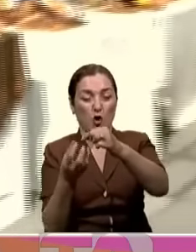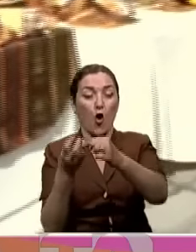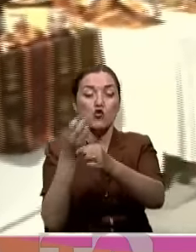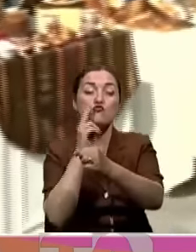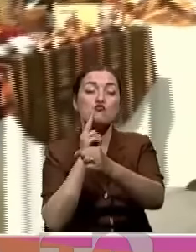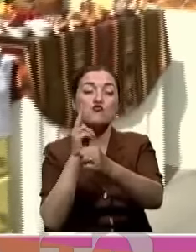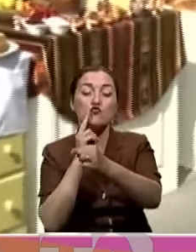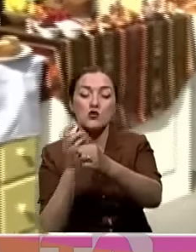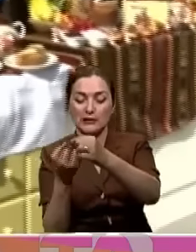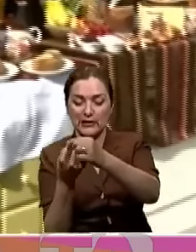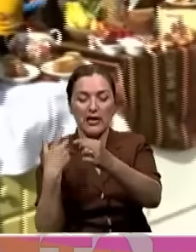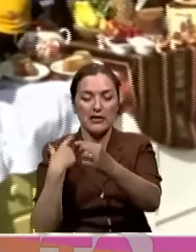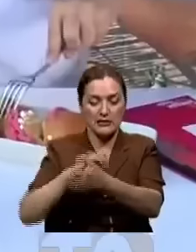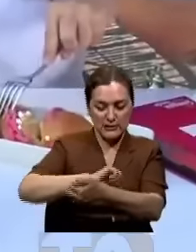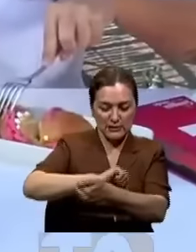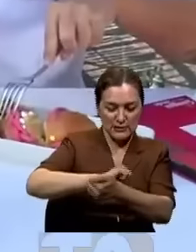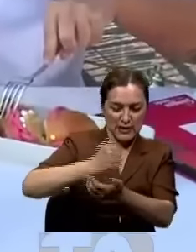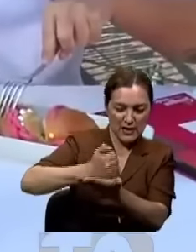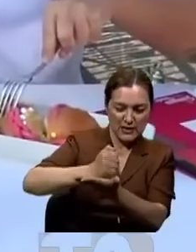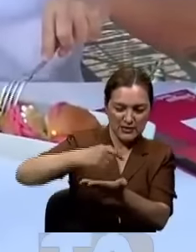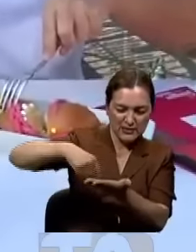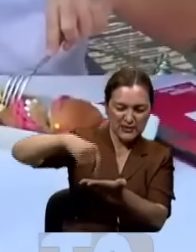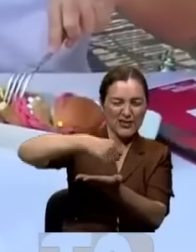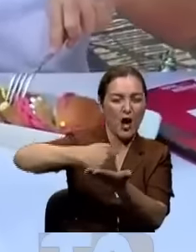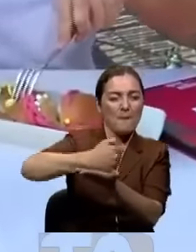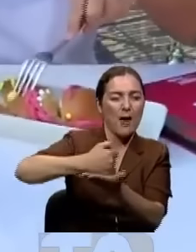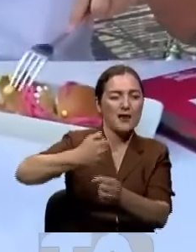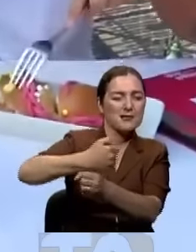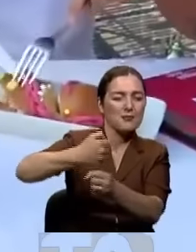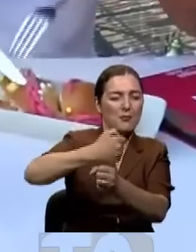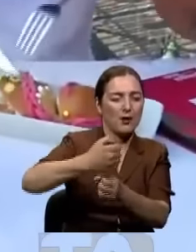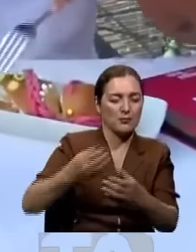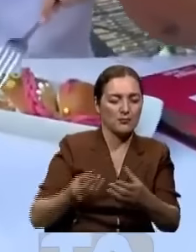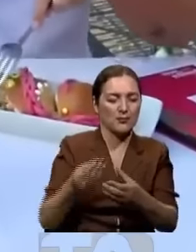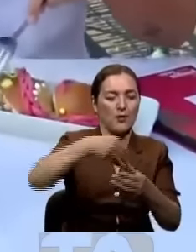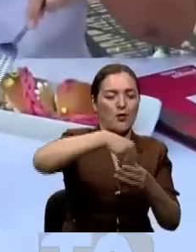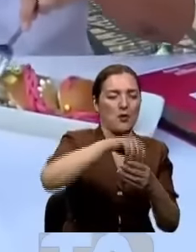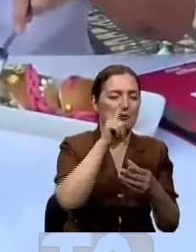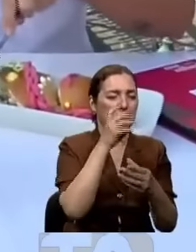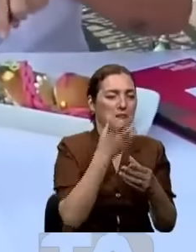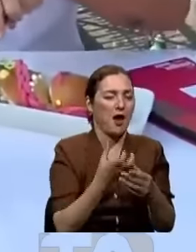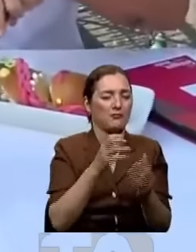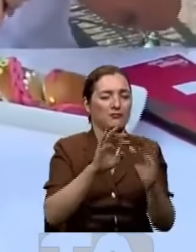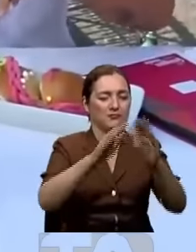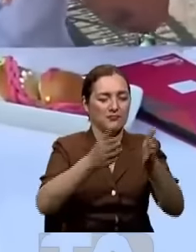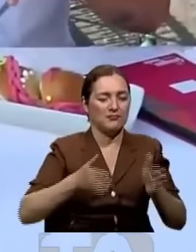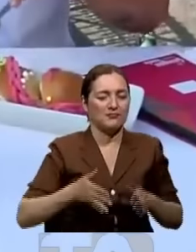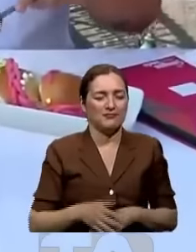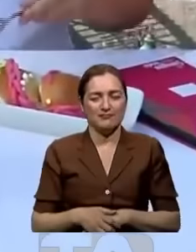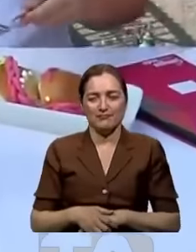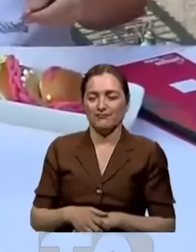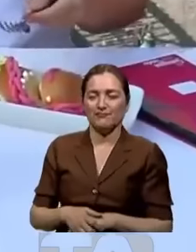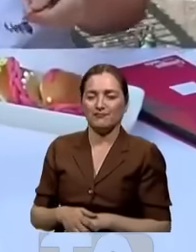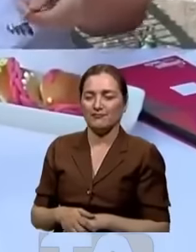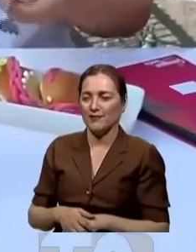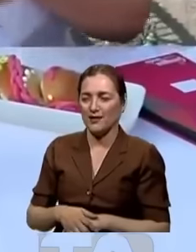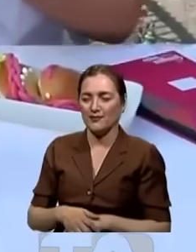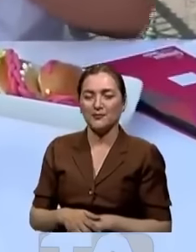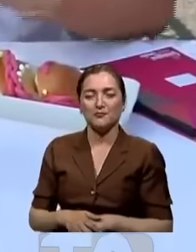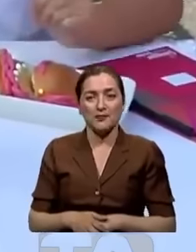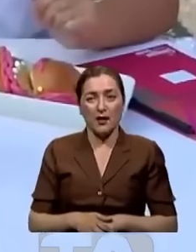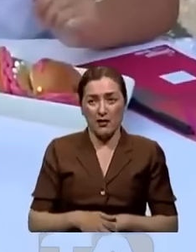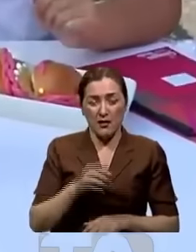morada con guagua de pan, incluir otro de nuestros dulces tradicionales como son los higos con queso. ¿Mucho pedido de los higos con queso y más la guagua?